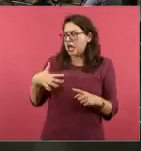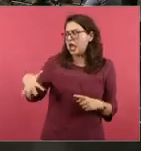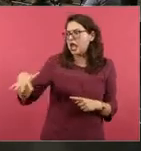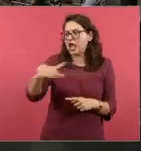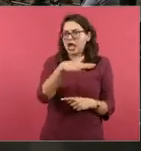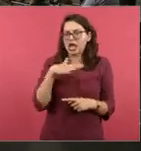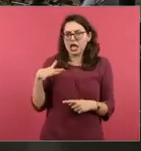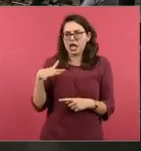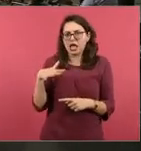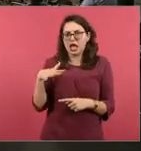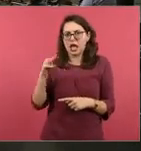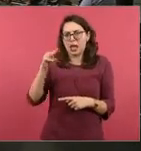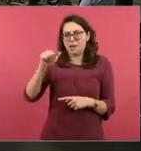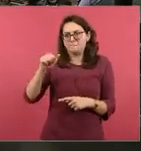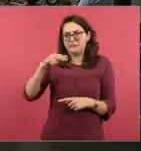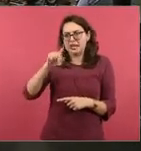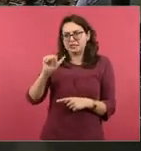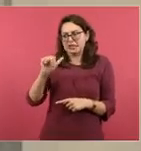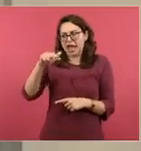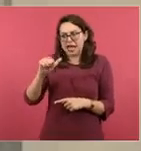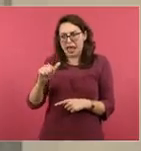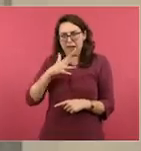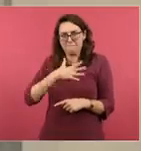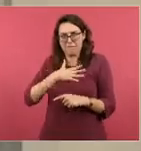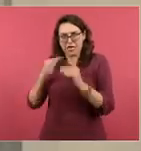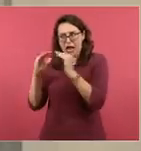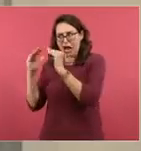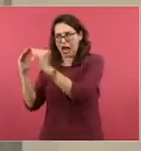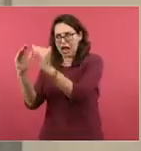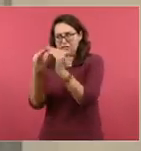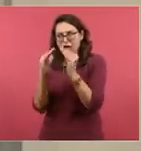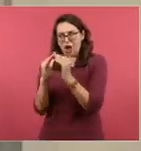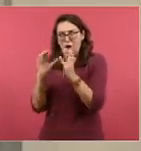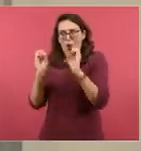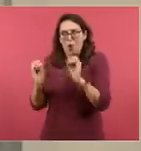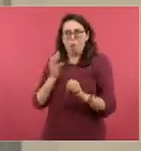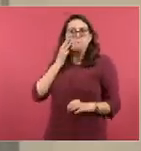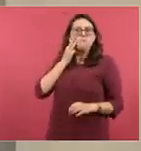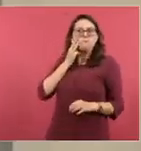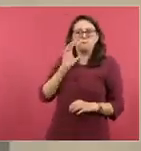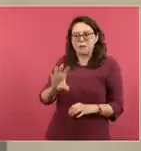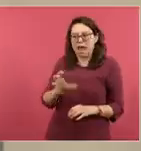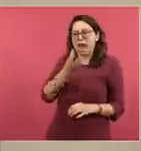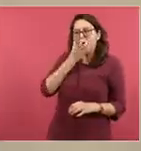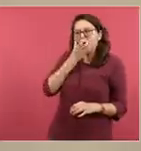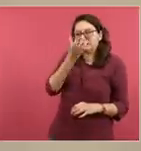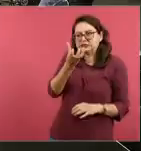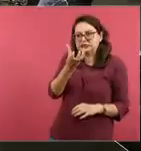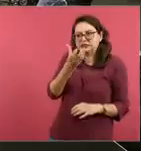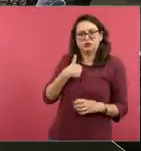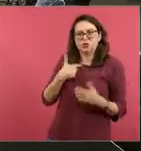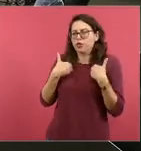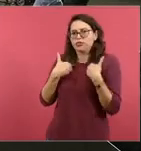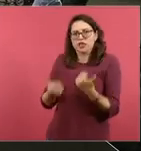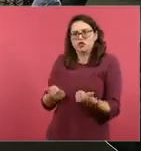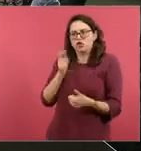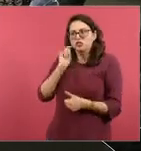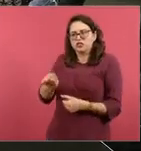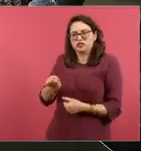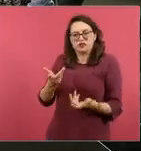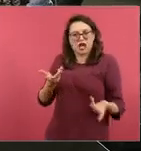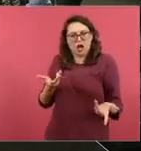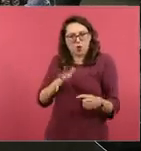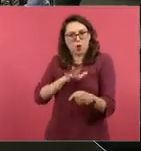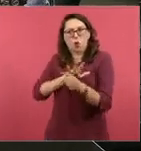Y no se estaba pensando en un conjunto de caserío, en diferentes habitaciones. Entonces, ¿qué es lo